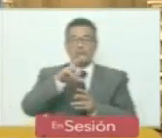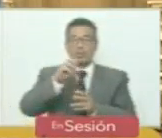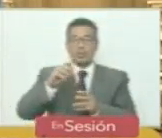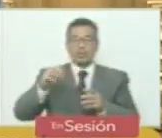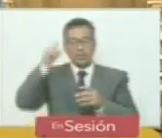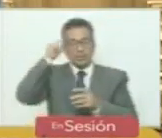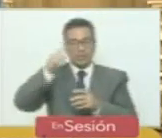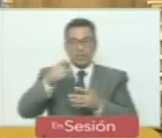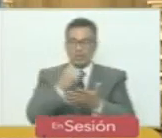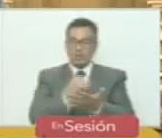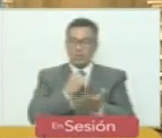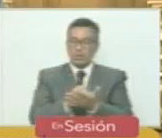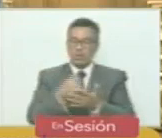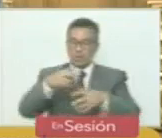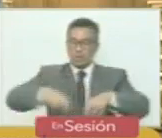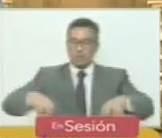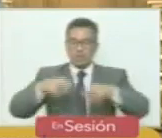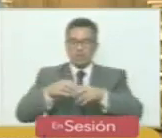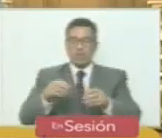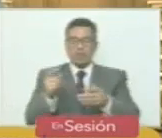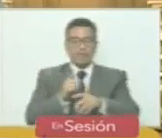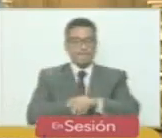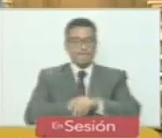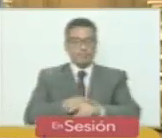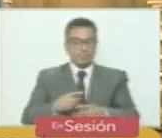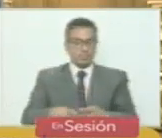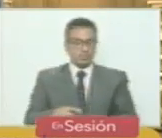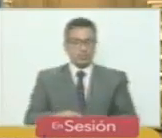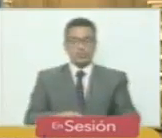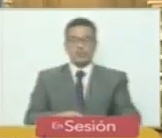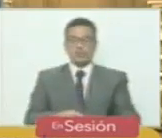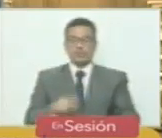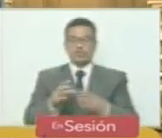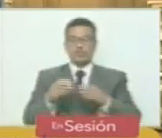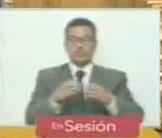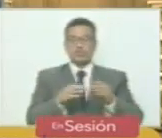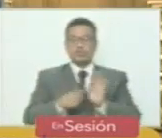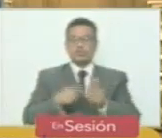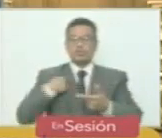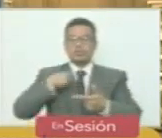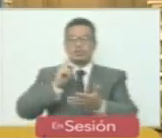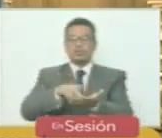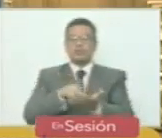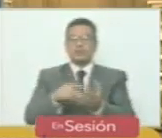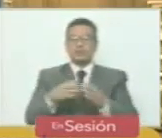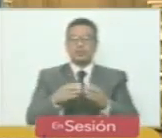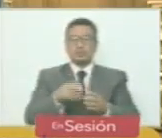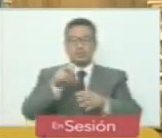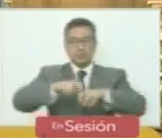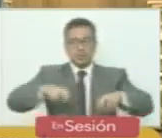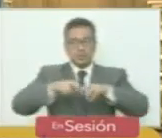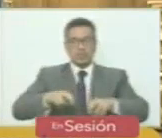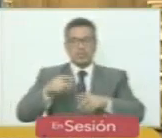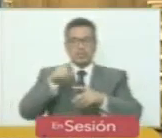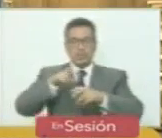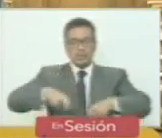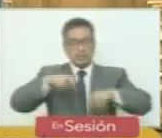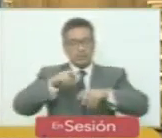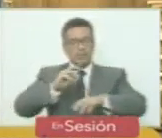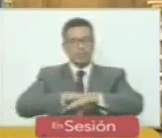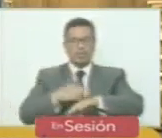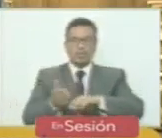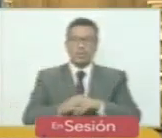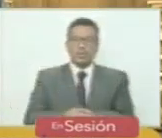de prueba, no obran en autos ninguna circunstancia lo suficientemente incriminatoria respecto del nombrado en torno a la hipótesis delictiva investigada, motivo por el